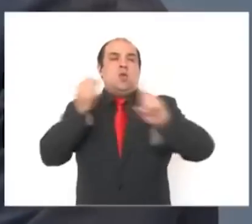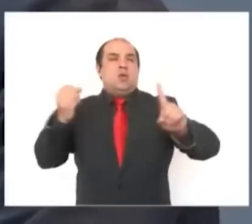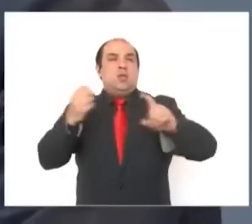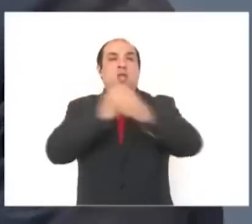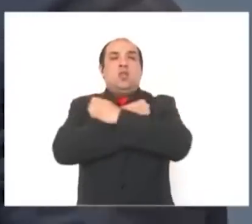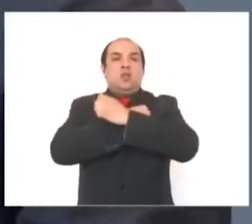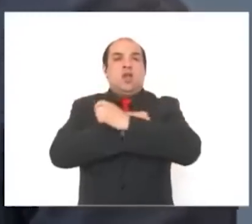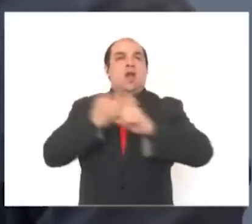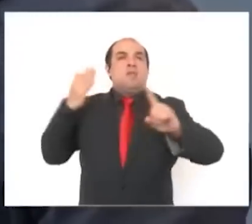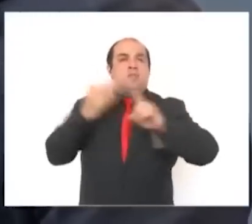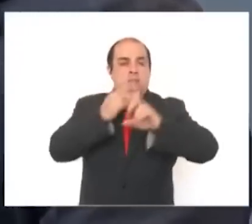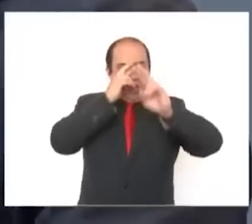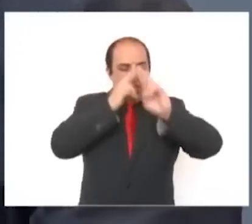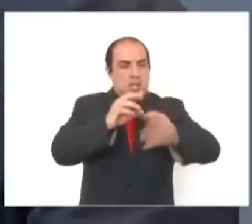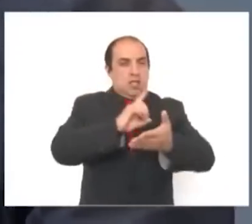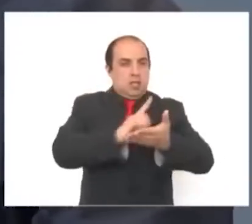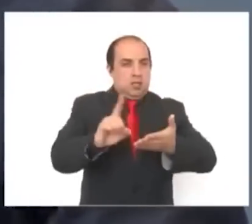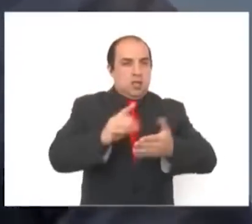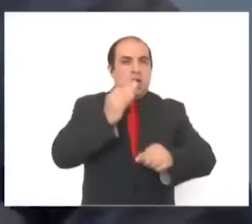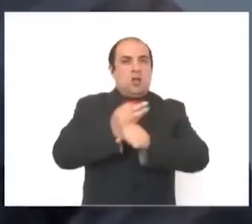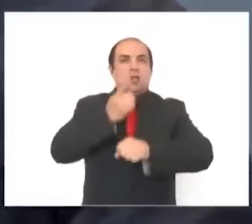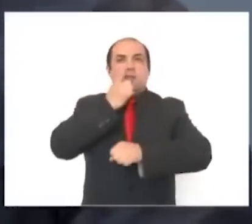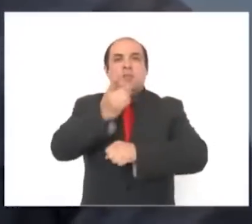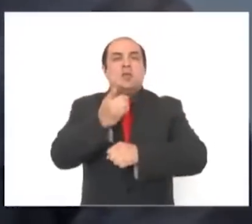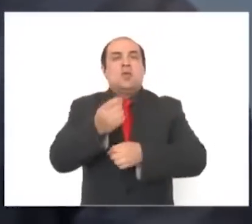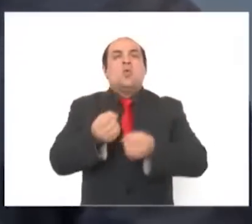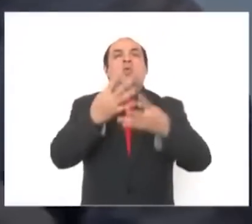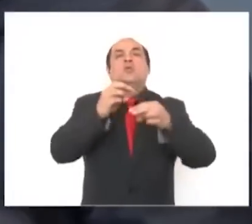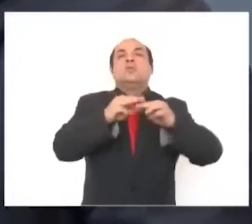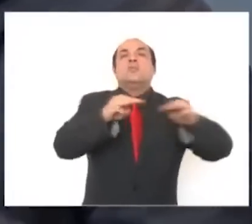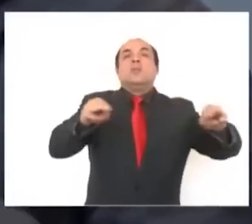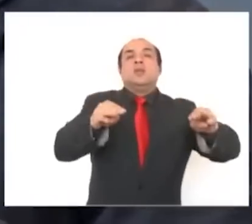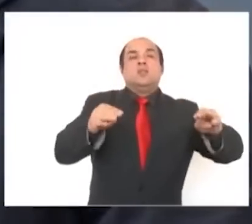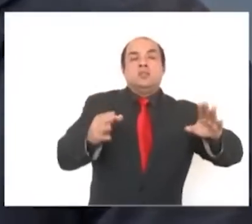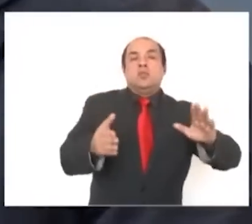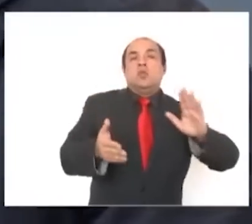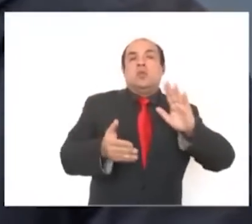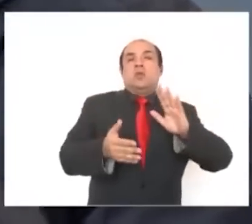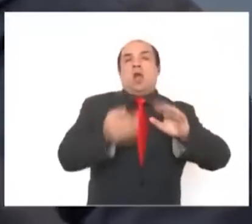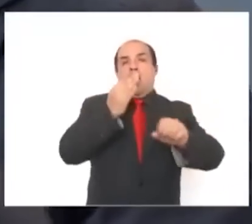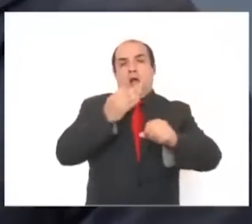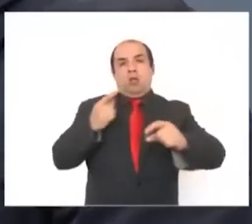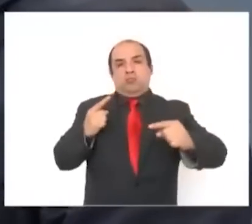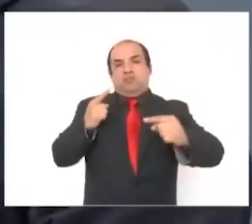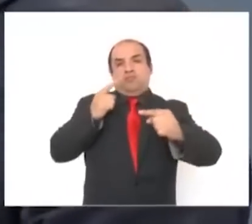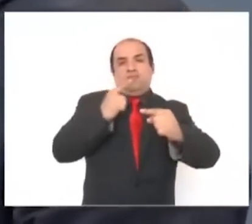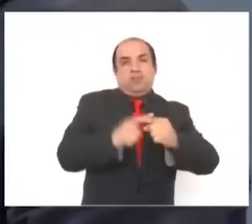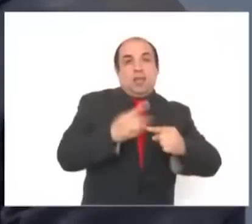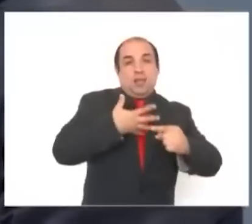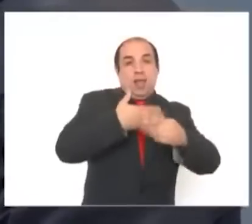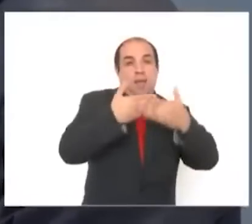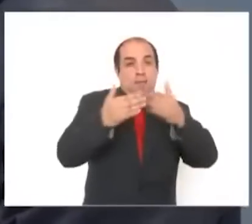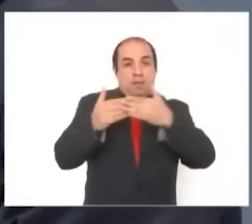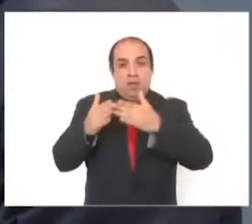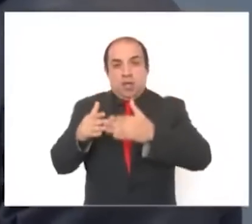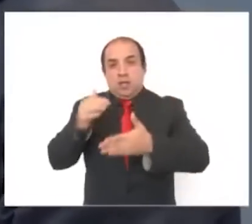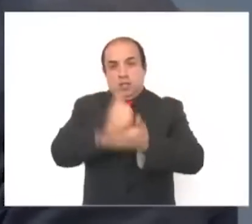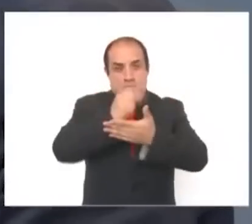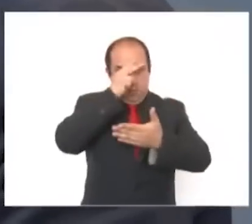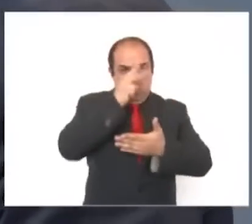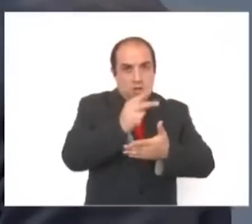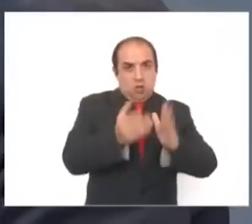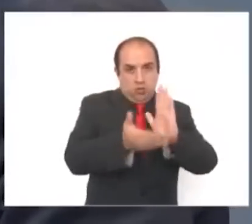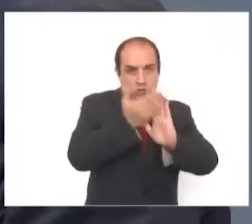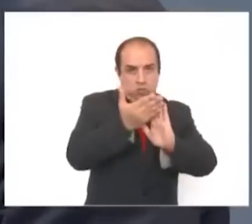voy a hacer mención de la cantidad de metros cuadrados que llevamos al día de hoy habilitados en la Ciudad de